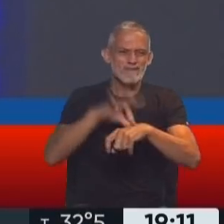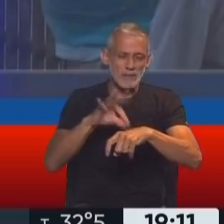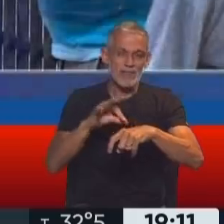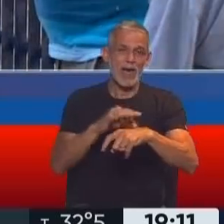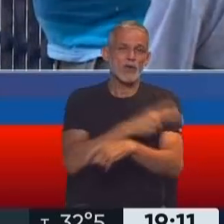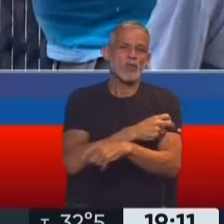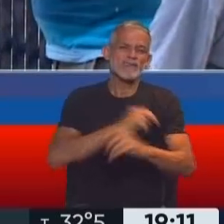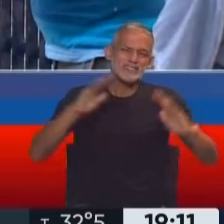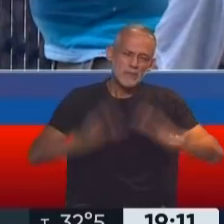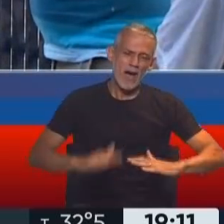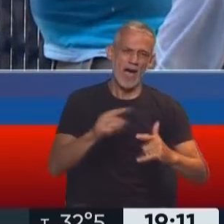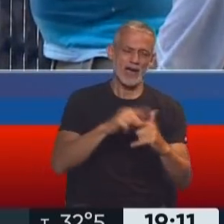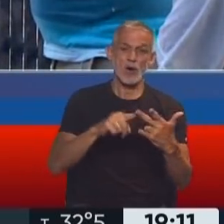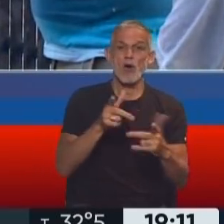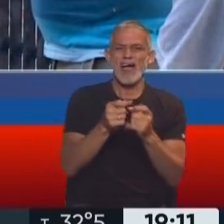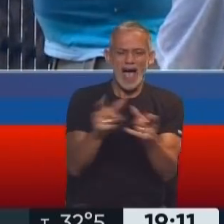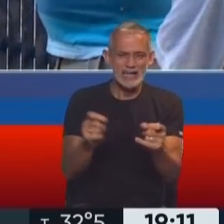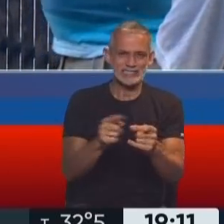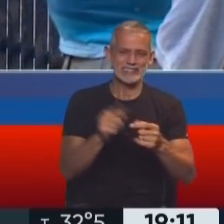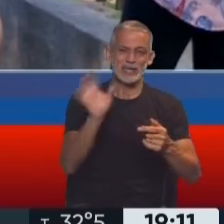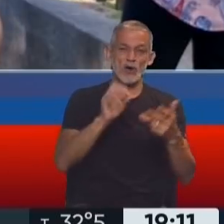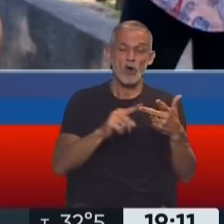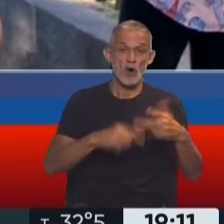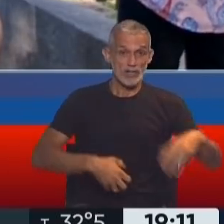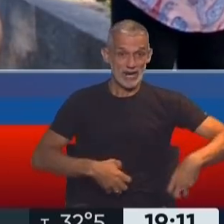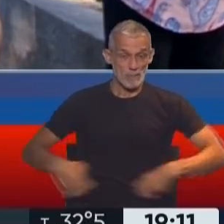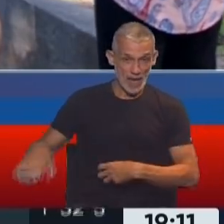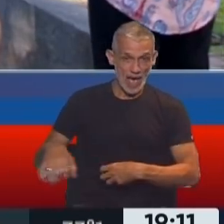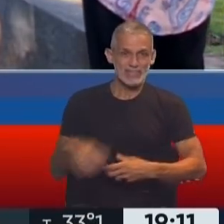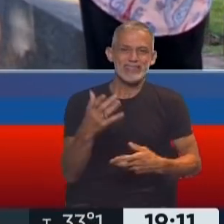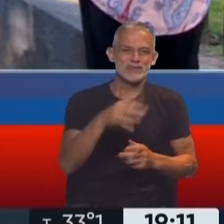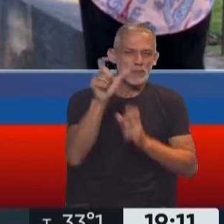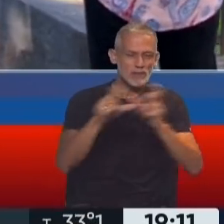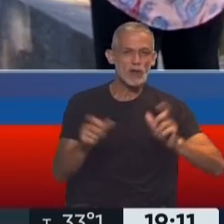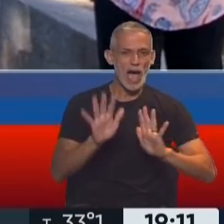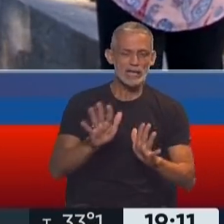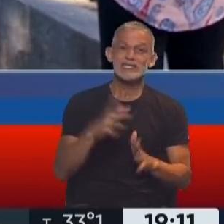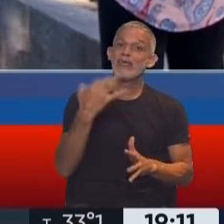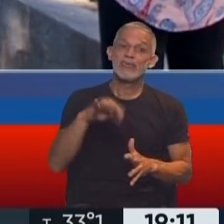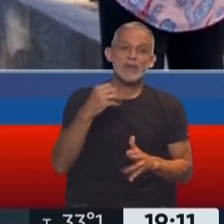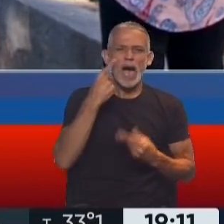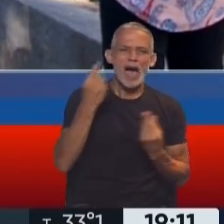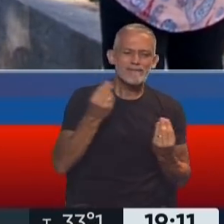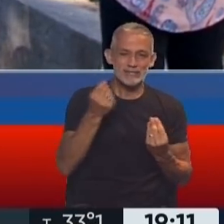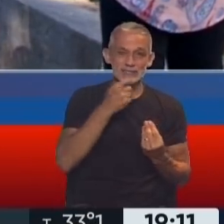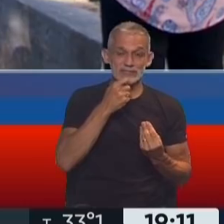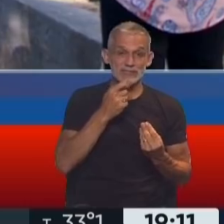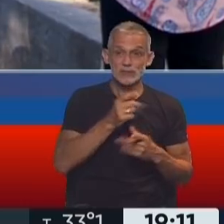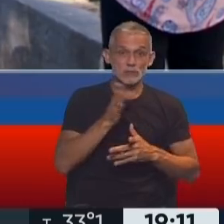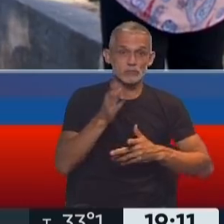tengan inmunosupresión, antecedentes de cáncer, trasplantados, esos pacientes deben tratar de que si han